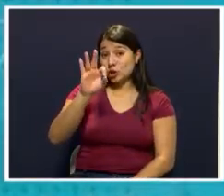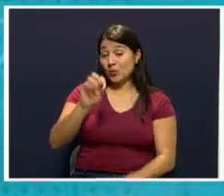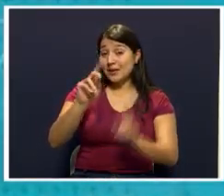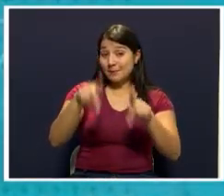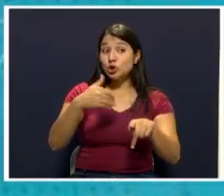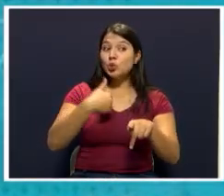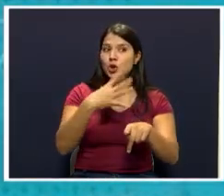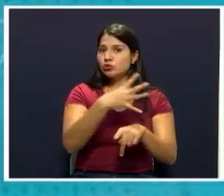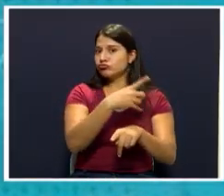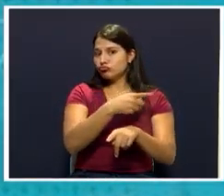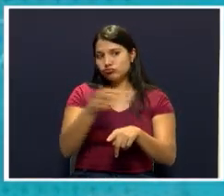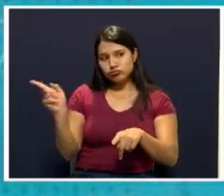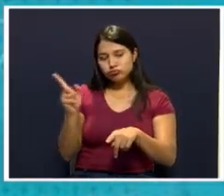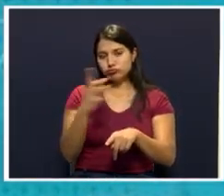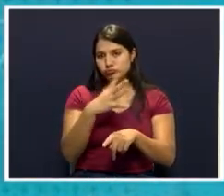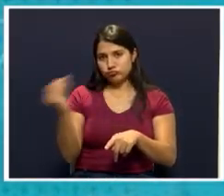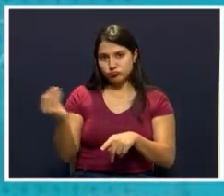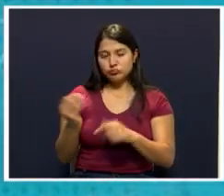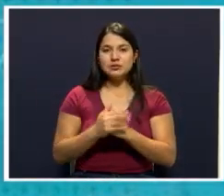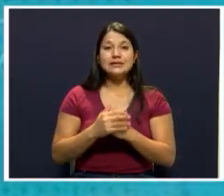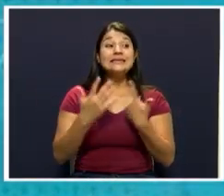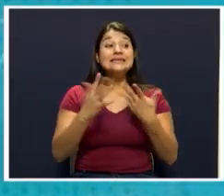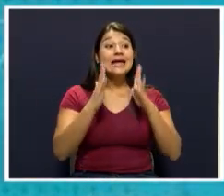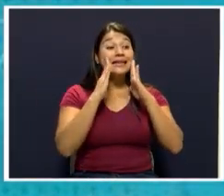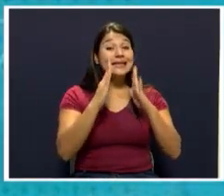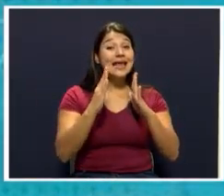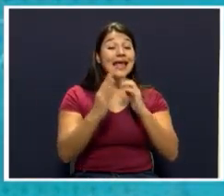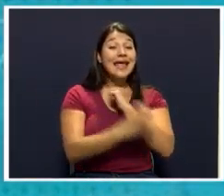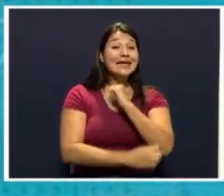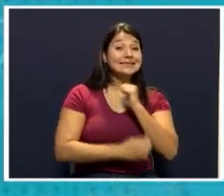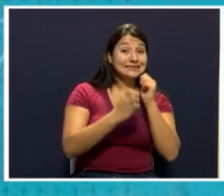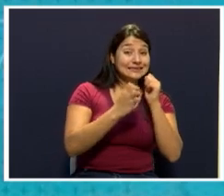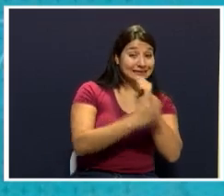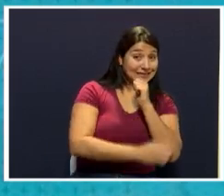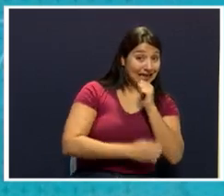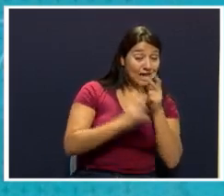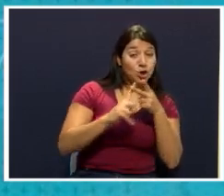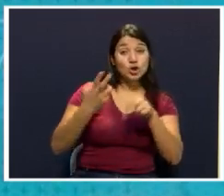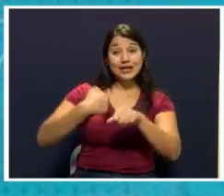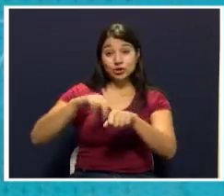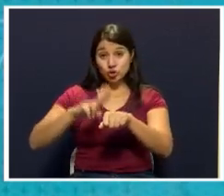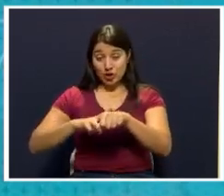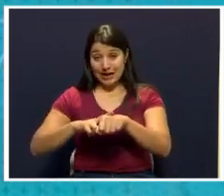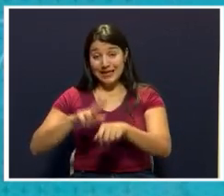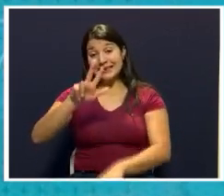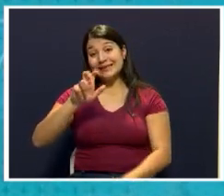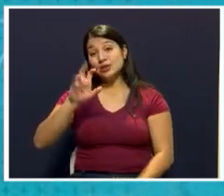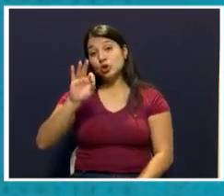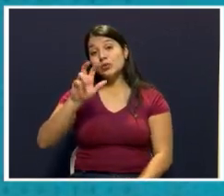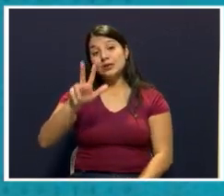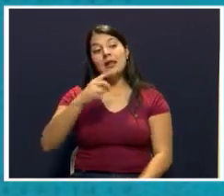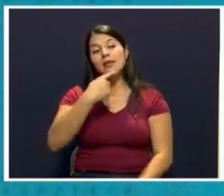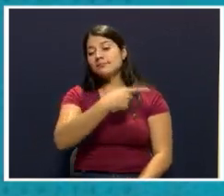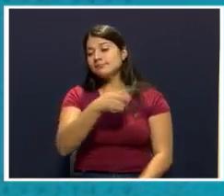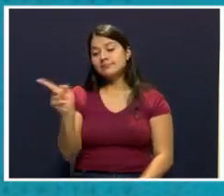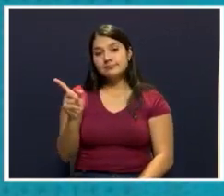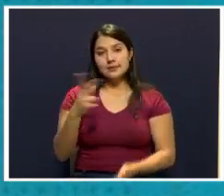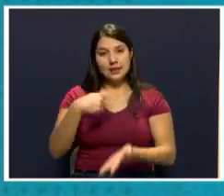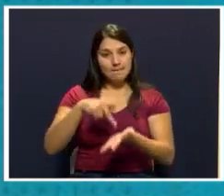Se atendieron a 2.009 personas extranjeros y nacionales, de los cuales 393 fueron expulsadas del parque.